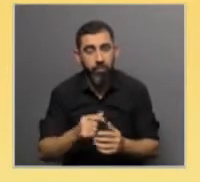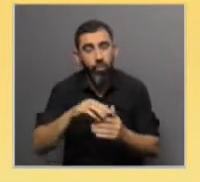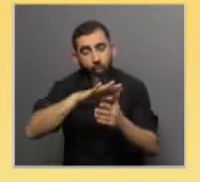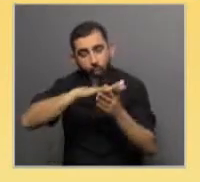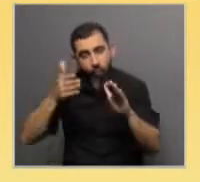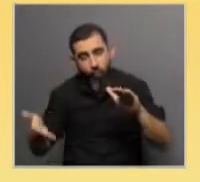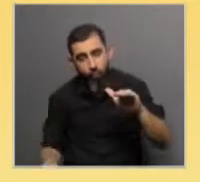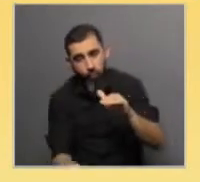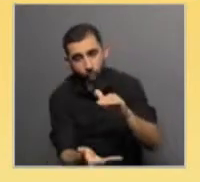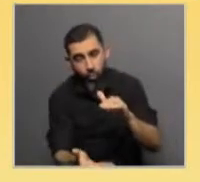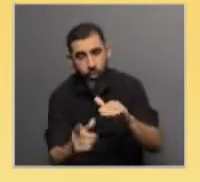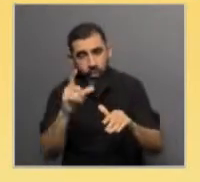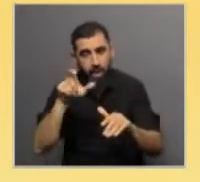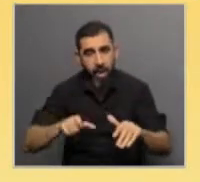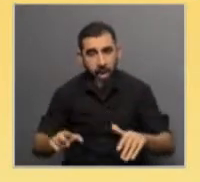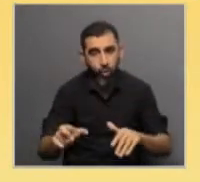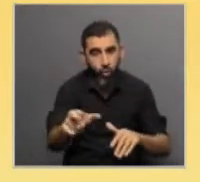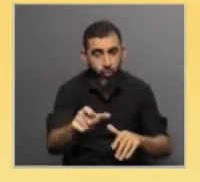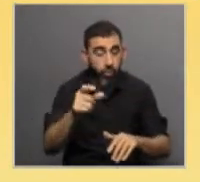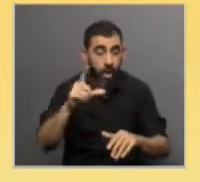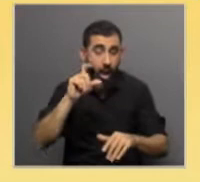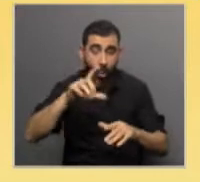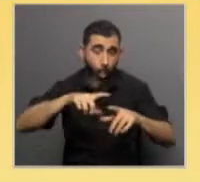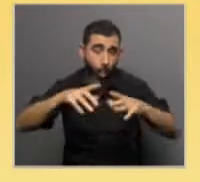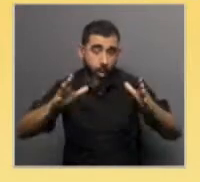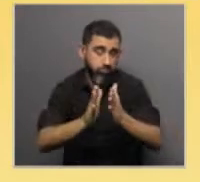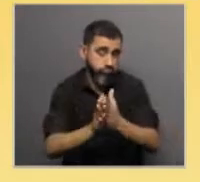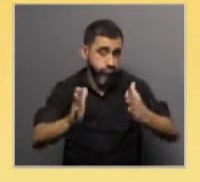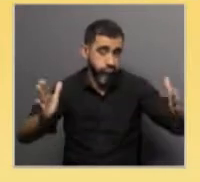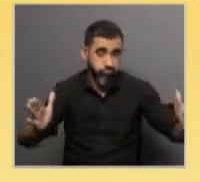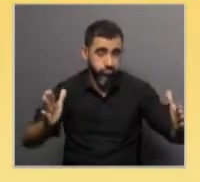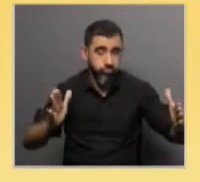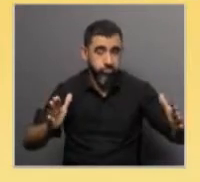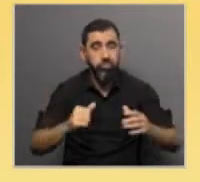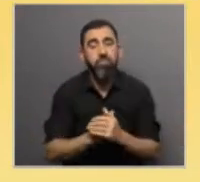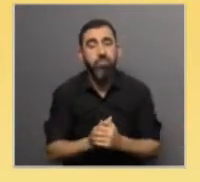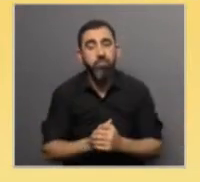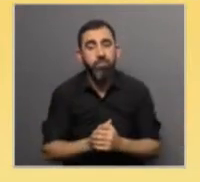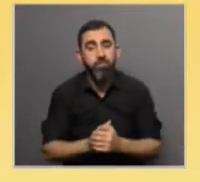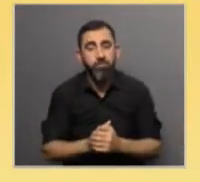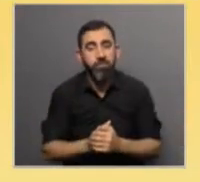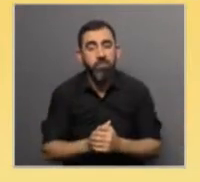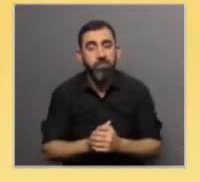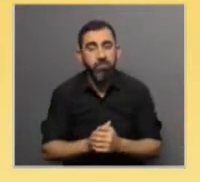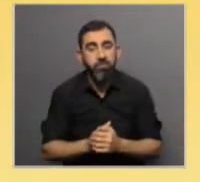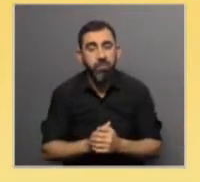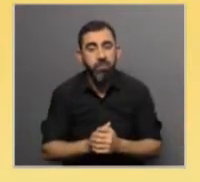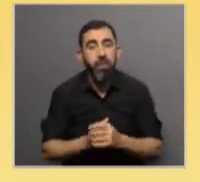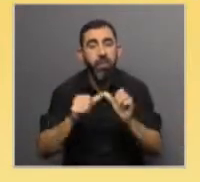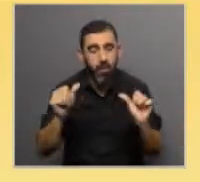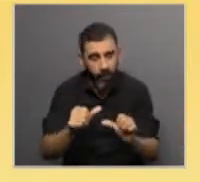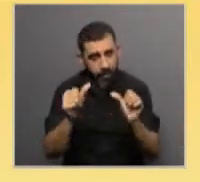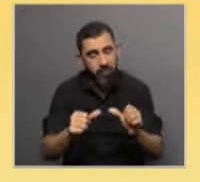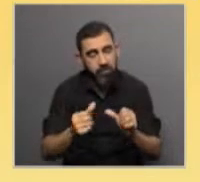arroyo. El arroyo forma una laguna ahí, ¿no? Se ensancha un poco, las imágenes esas que estamos viendo, y tenemos que represar